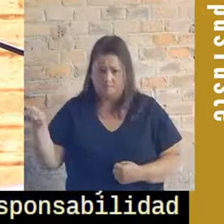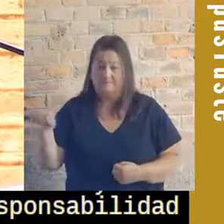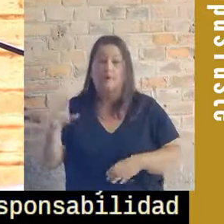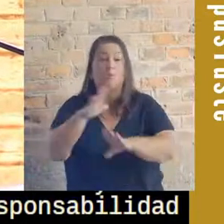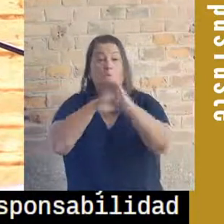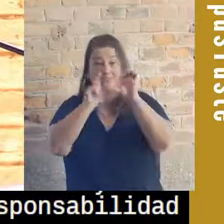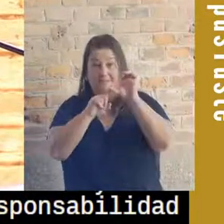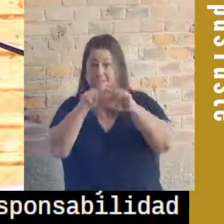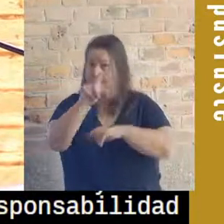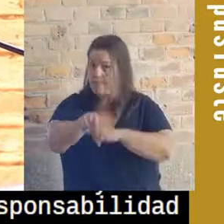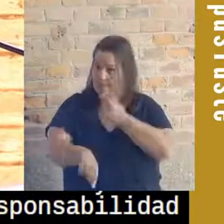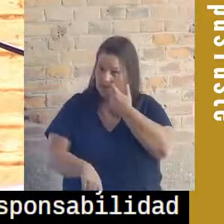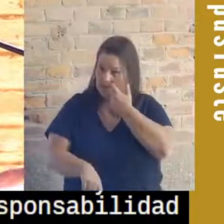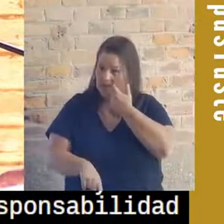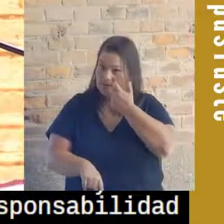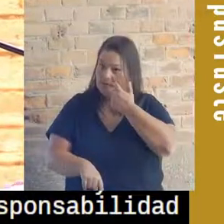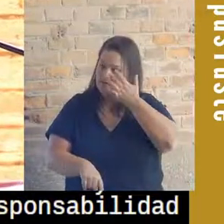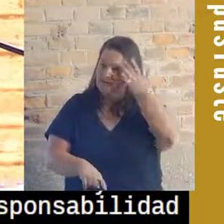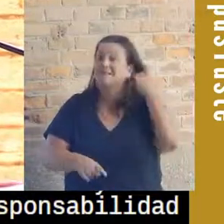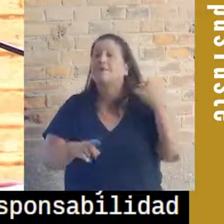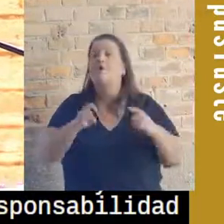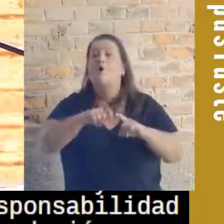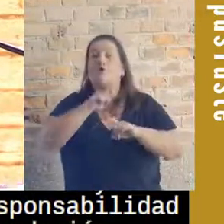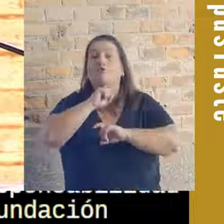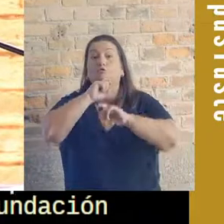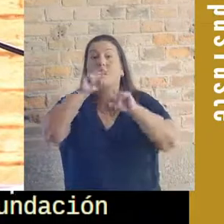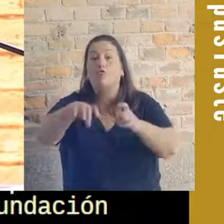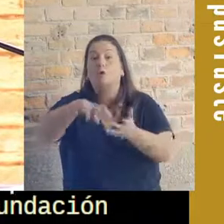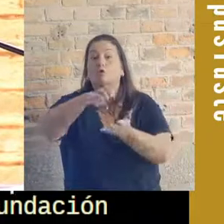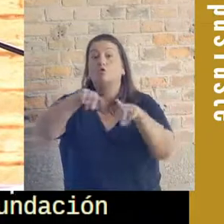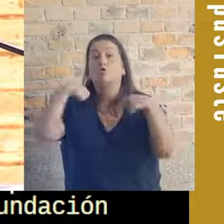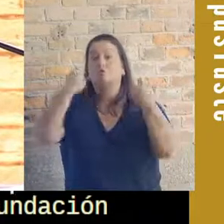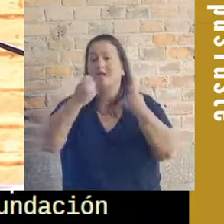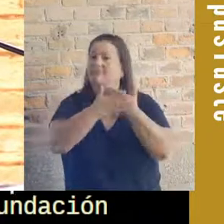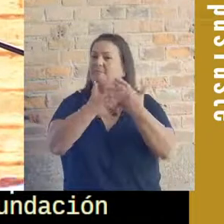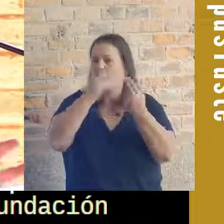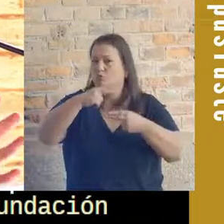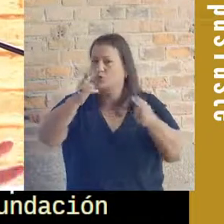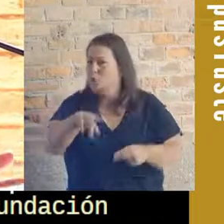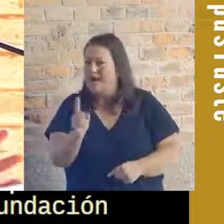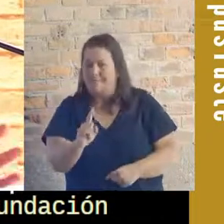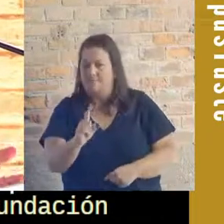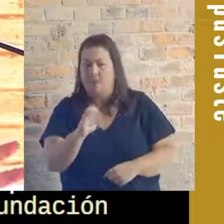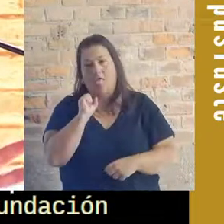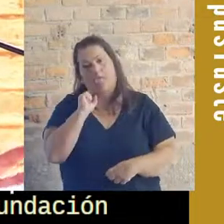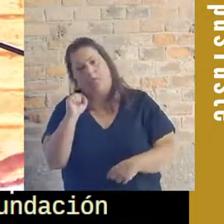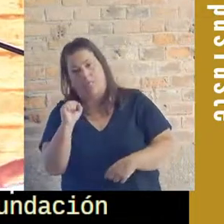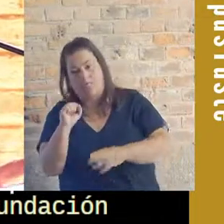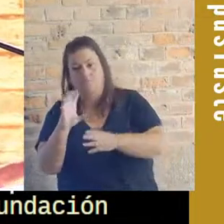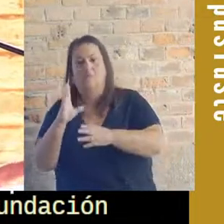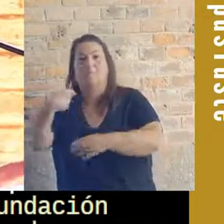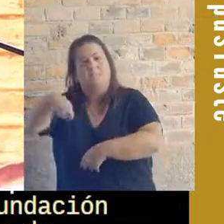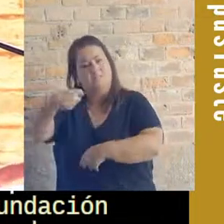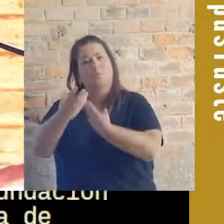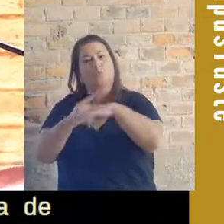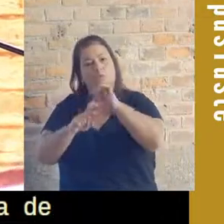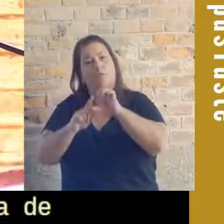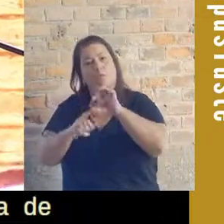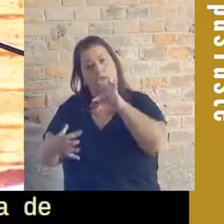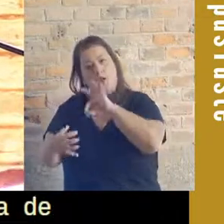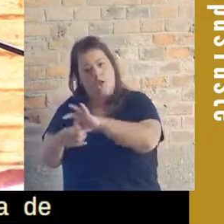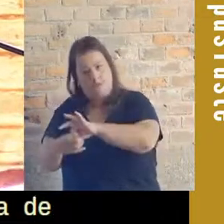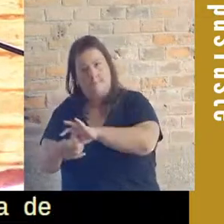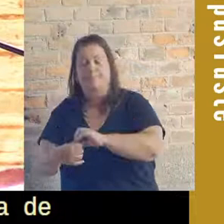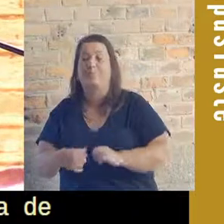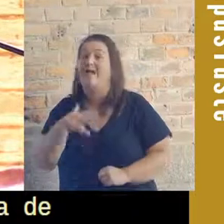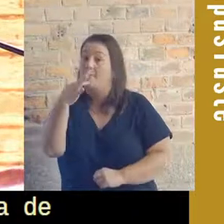universidad extremadura y la fundación juste que no es administración pública pero depende de presidencia de la junta de extremadura y